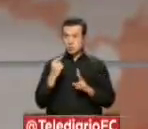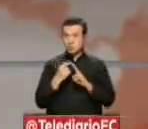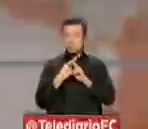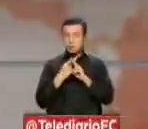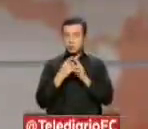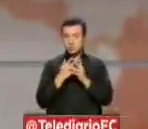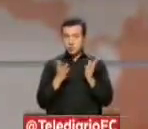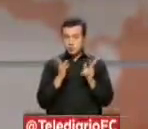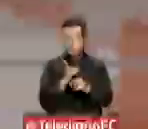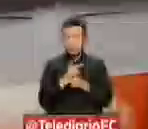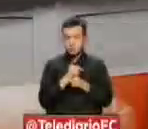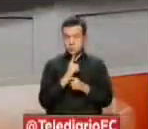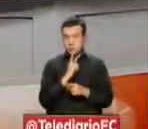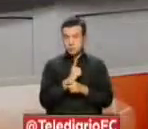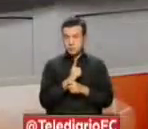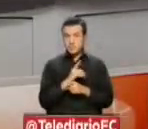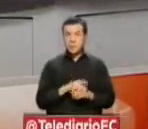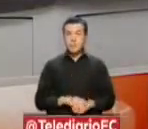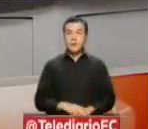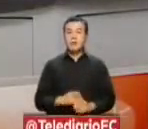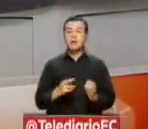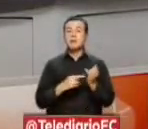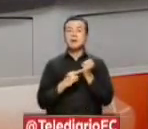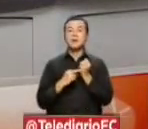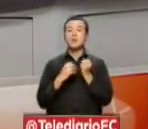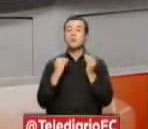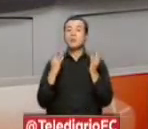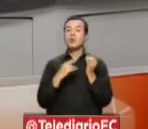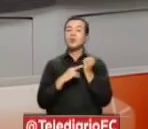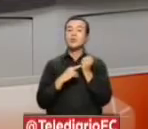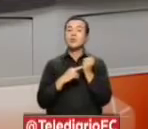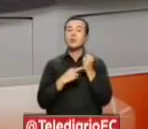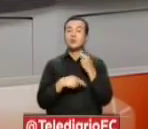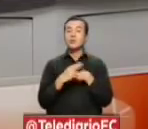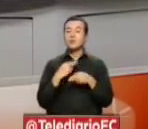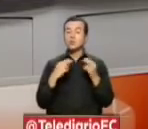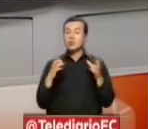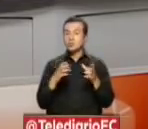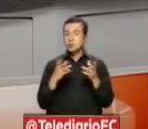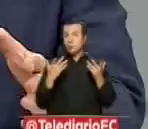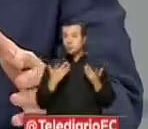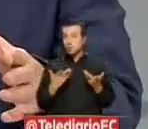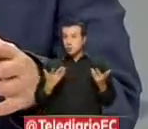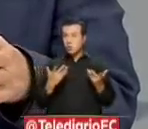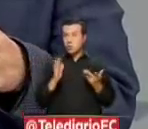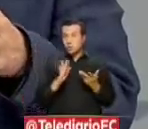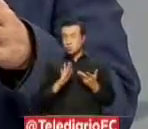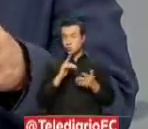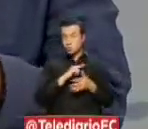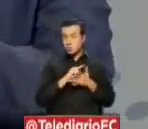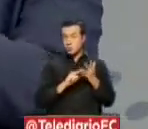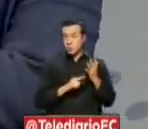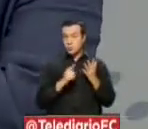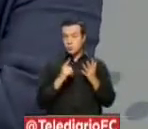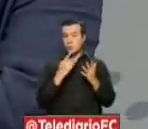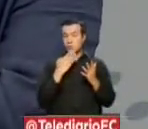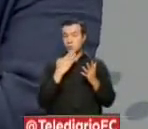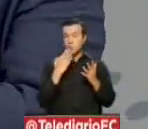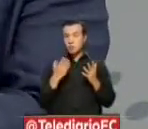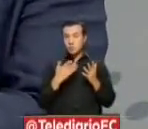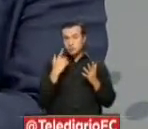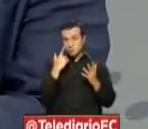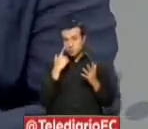el área productiva. ¿Qué tantos recursos inyecta la economía popular y solidaria, el subsector financiero,